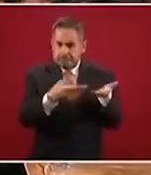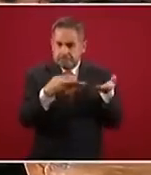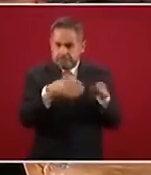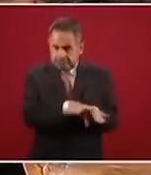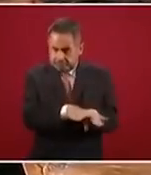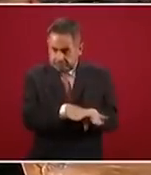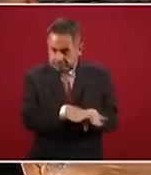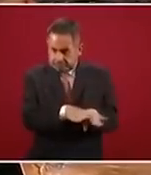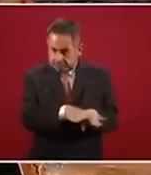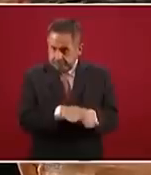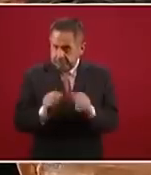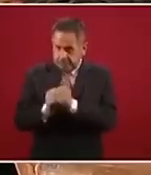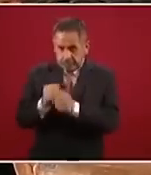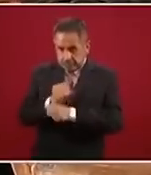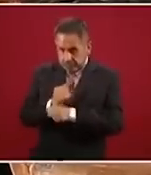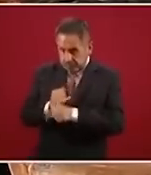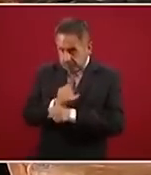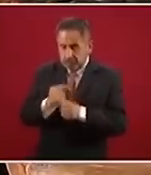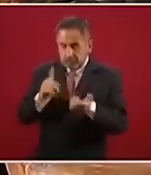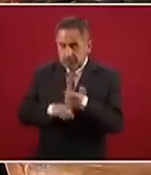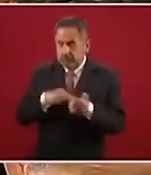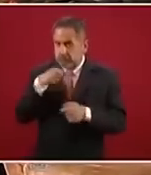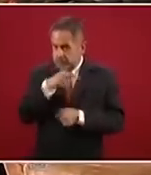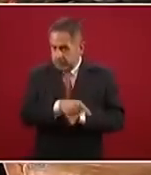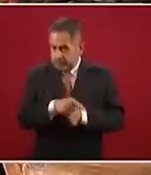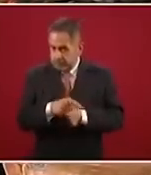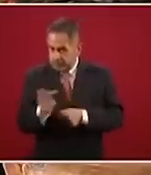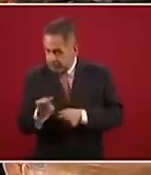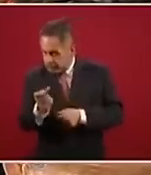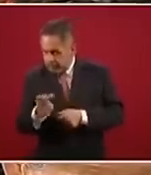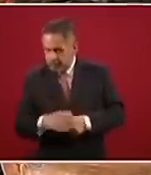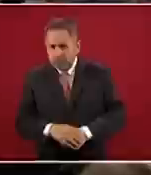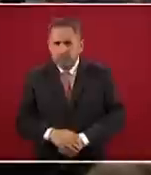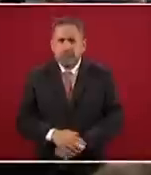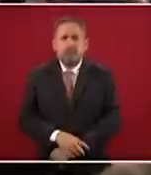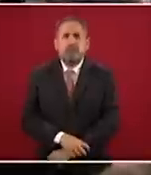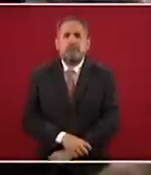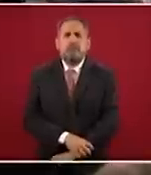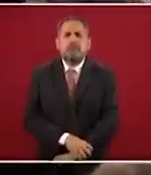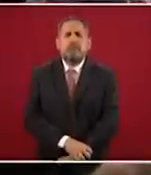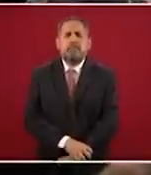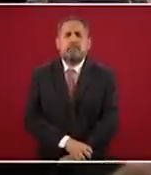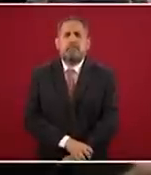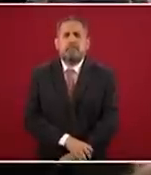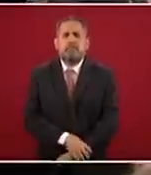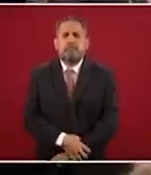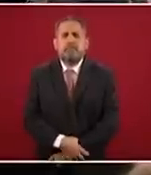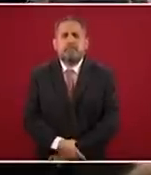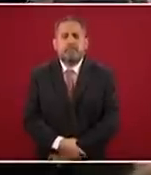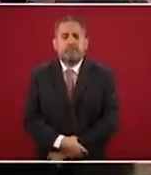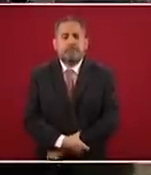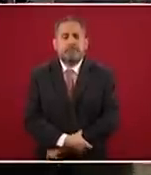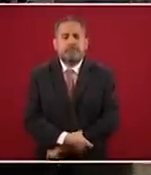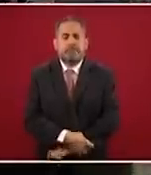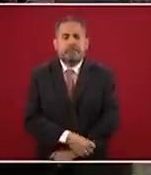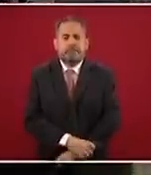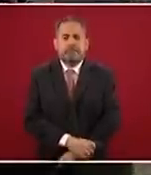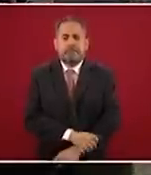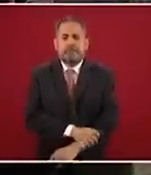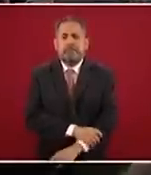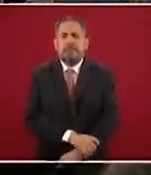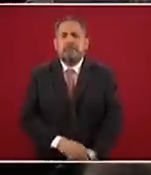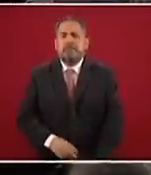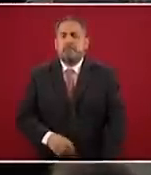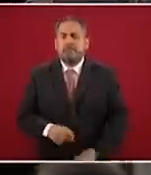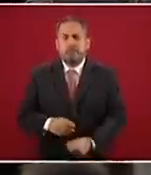aseguradas. ¿Hay una investigación en particular de él? Santiago. Sí, gracias. Se han presentado